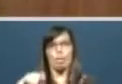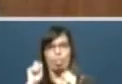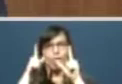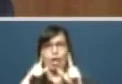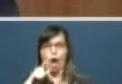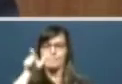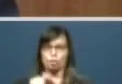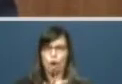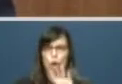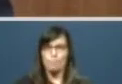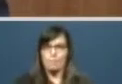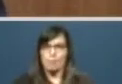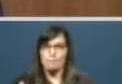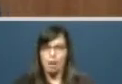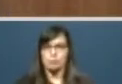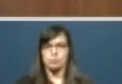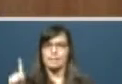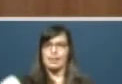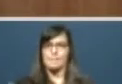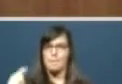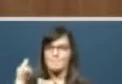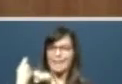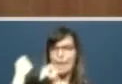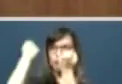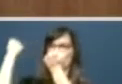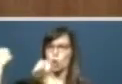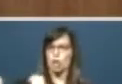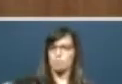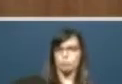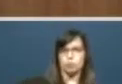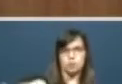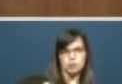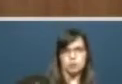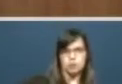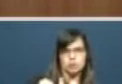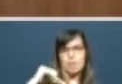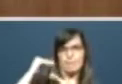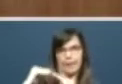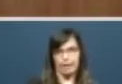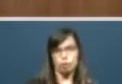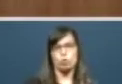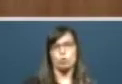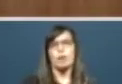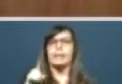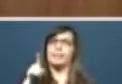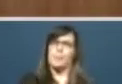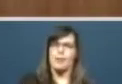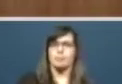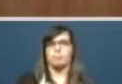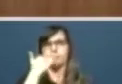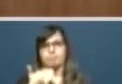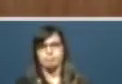el de la menor presión de mercados e instituciones sobre nuestras cuentas públicas o el de un cierto crecimiento